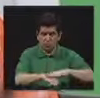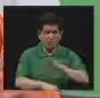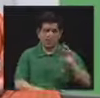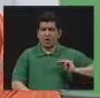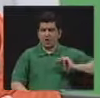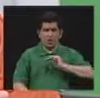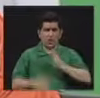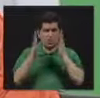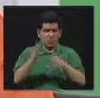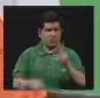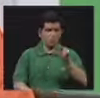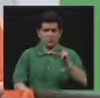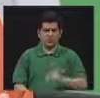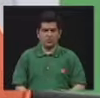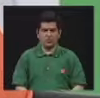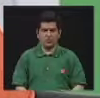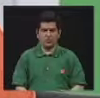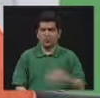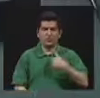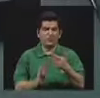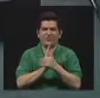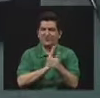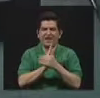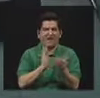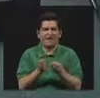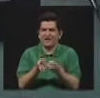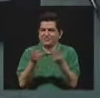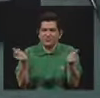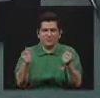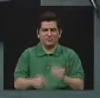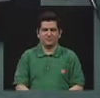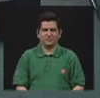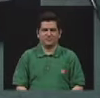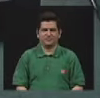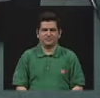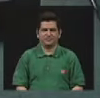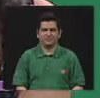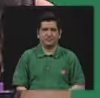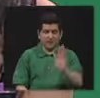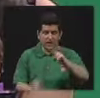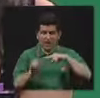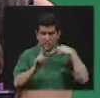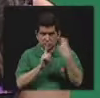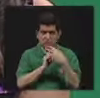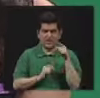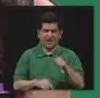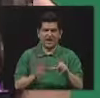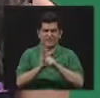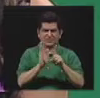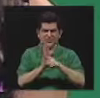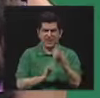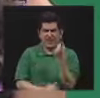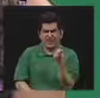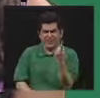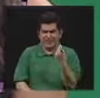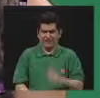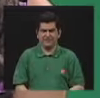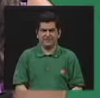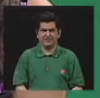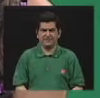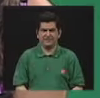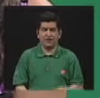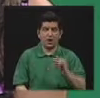del señor ministro, sino porque no tiene ninguna capacidad de arreglo. Es decir, desde su perspectiva, es una ley deficiente, es una